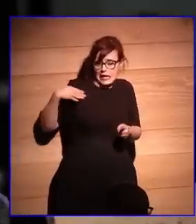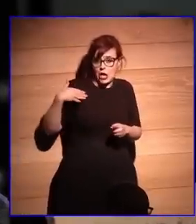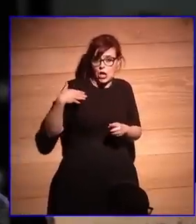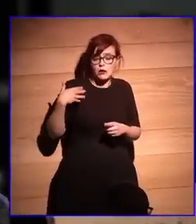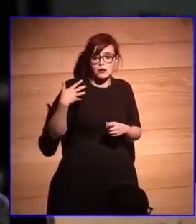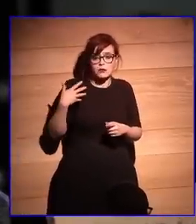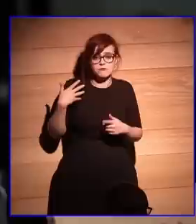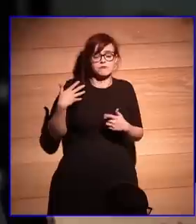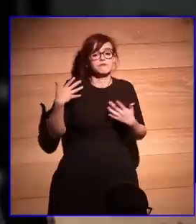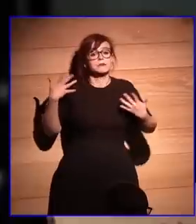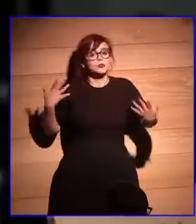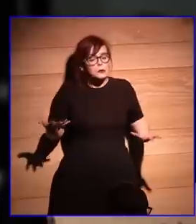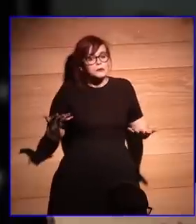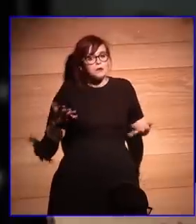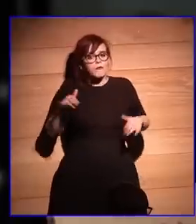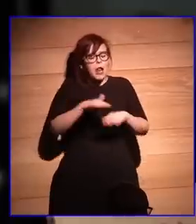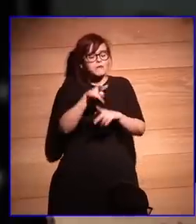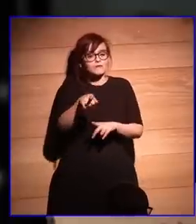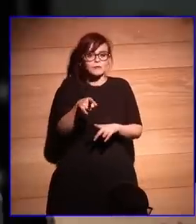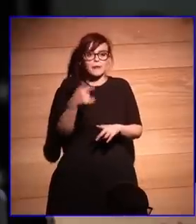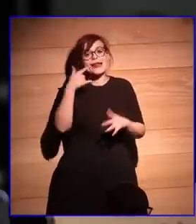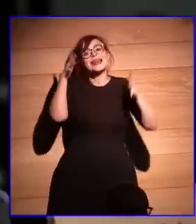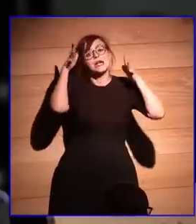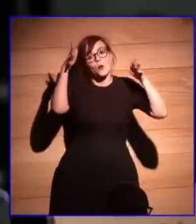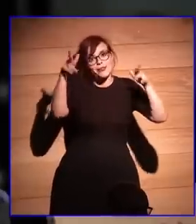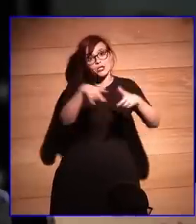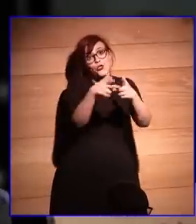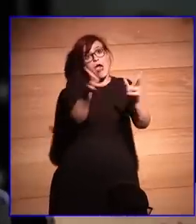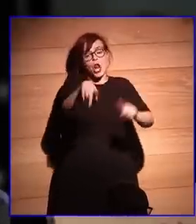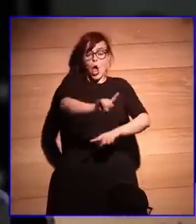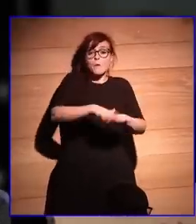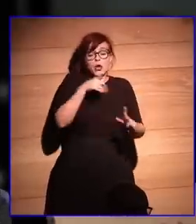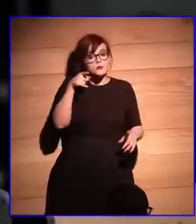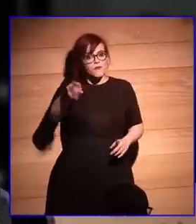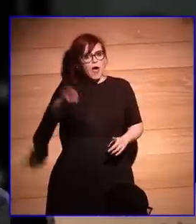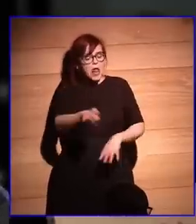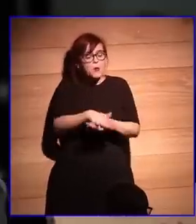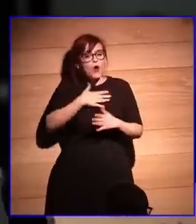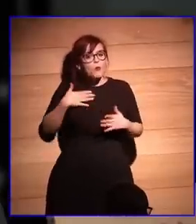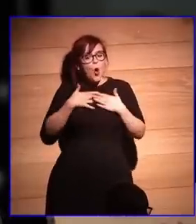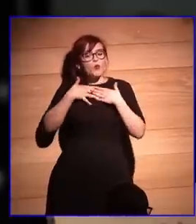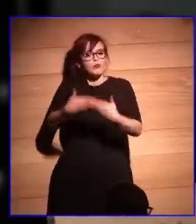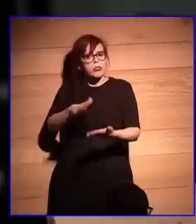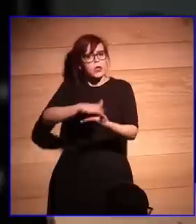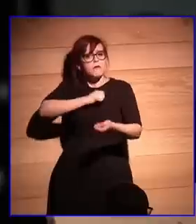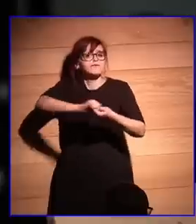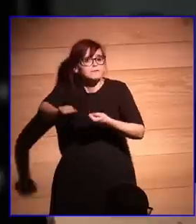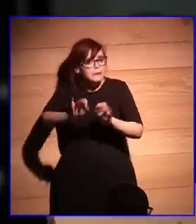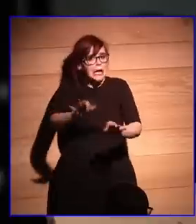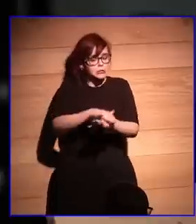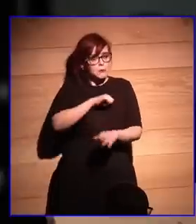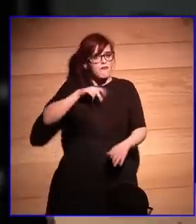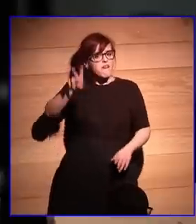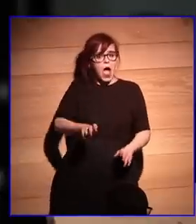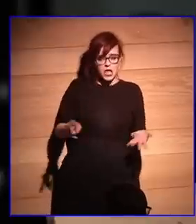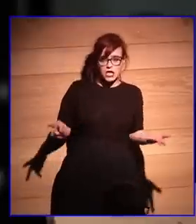su mandato... Hay una parte de esto, no es recomendable socialmente, pero que seguramente tiene más mérito individual. Es